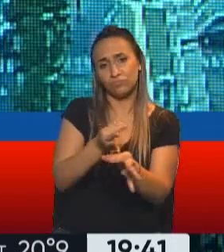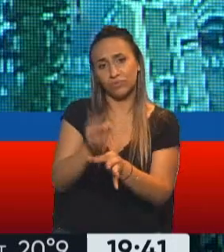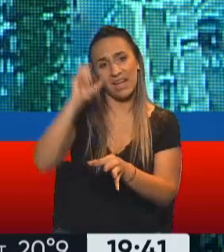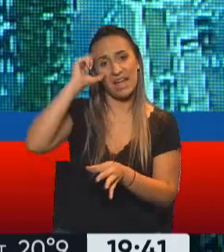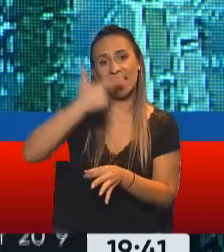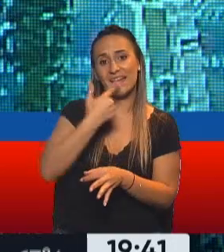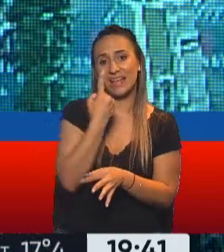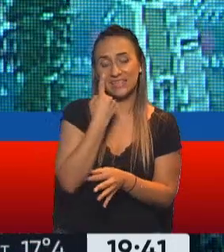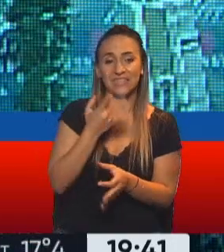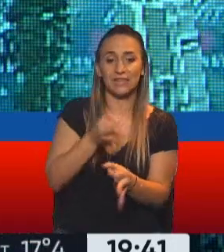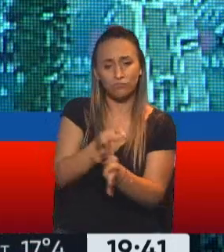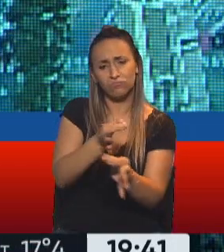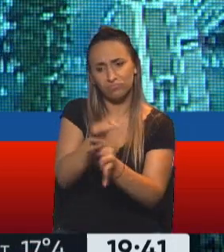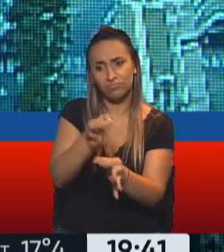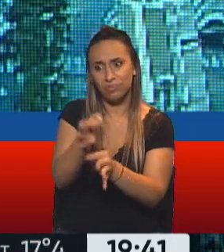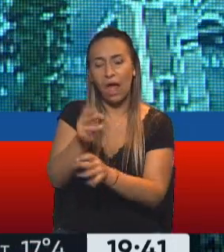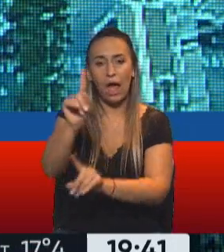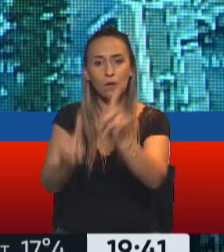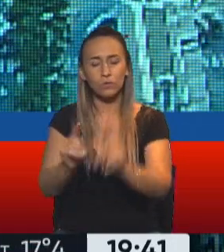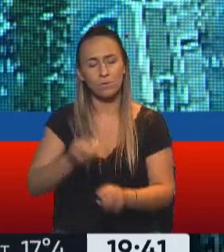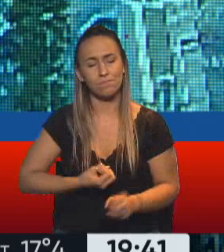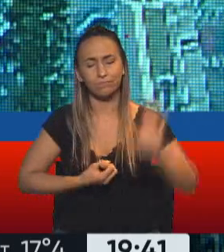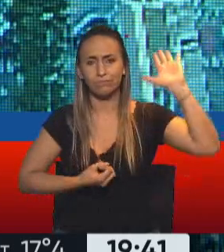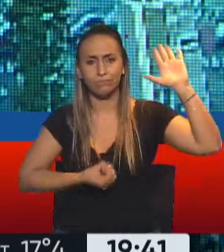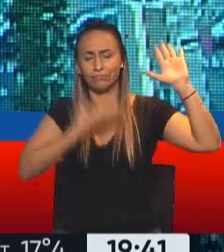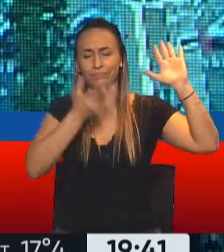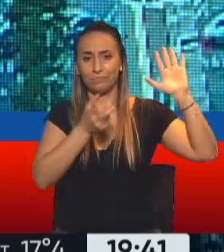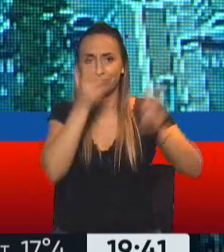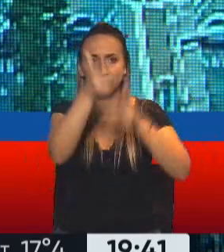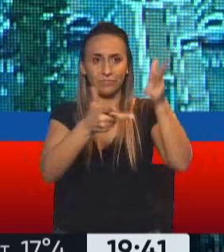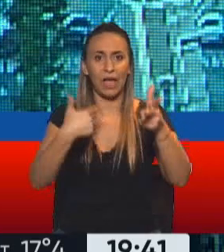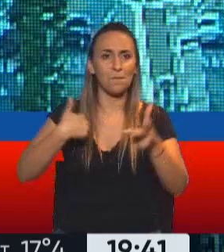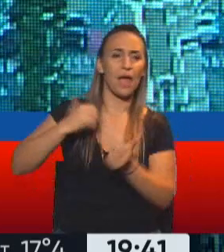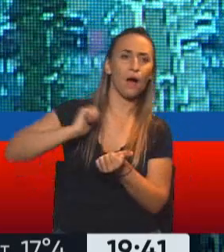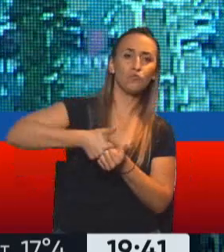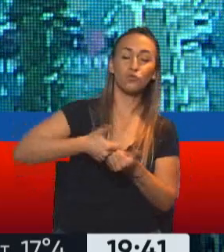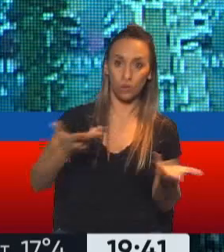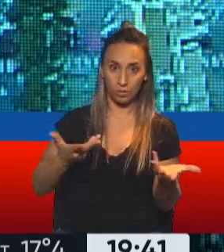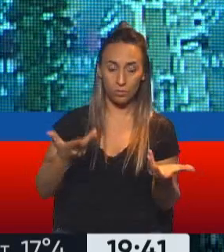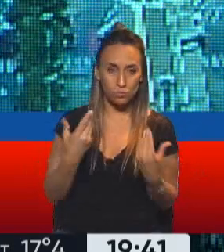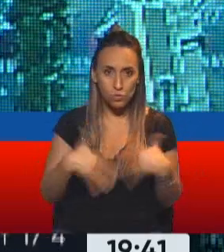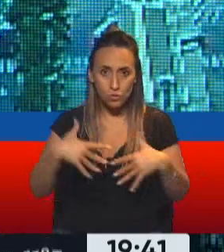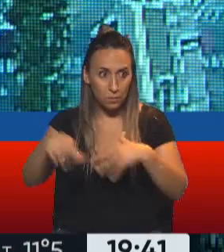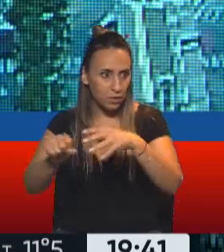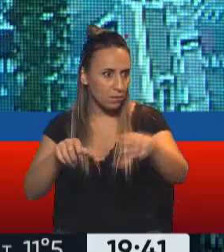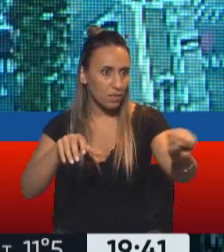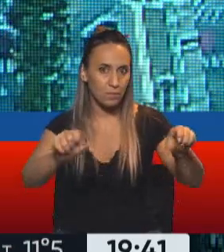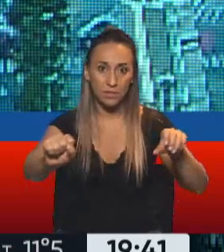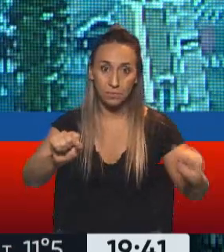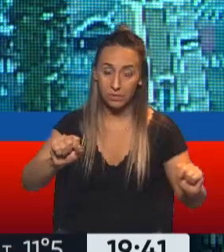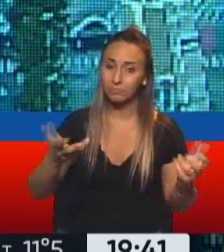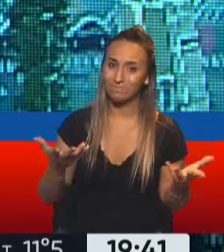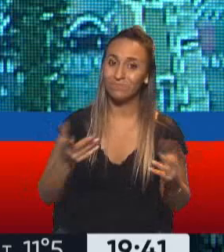tratar la educación sexual integral en la escuela, que siempre además es progresiva según la edad y que trabaja muy